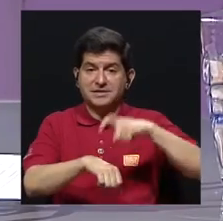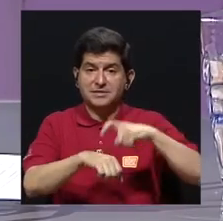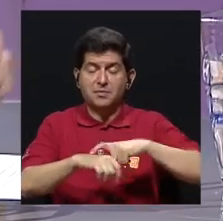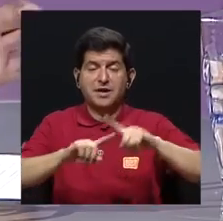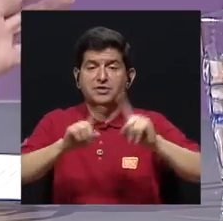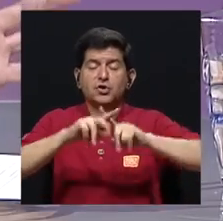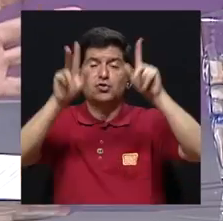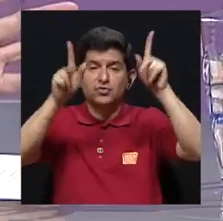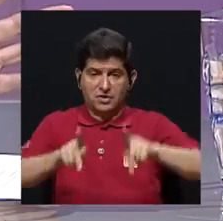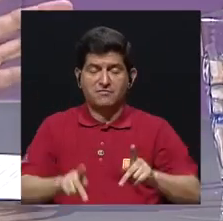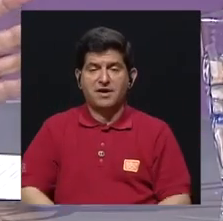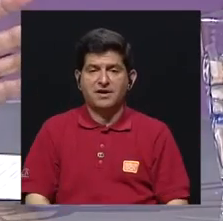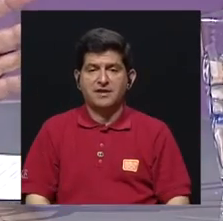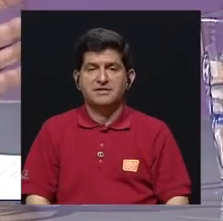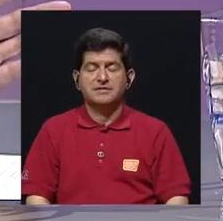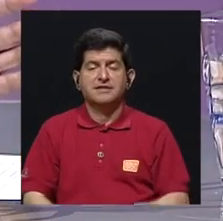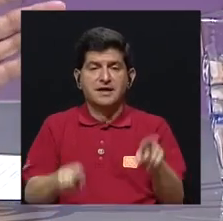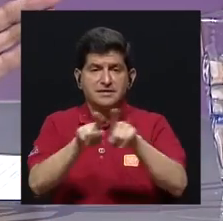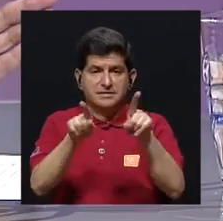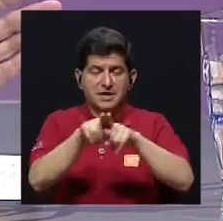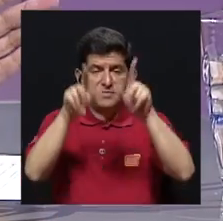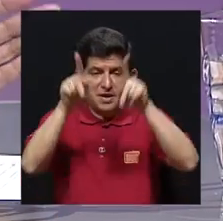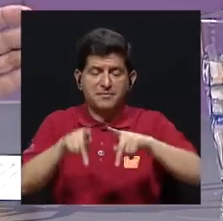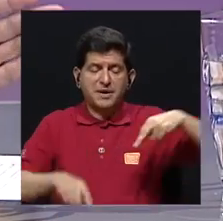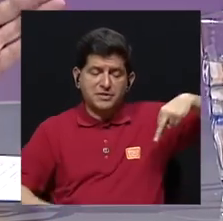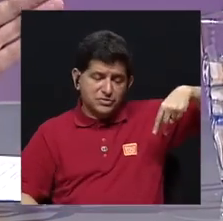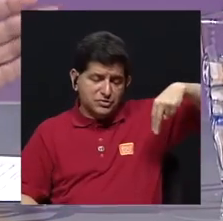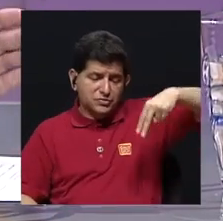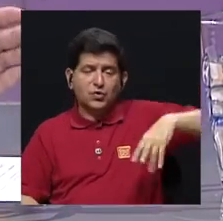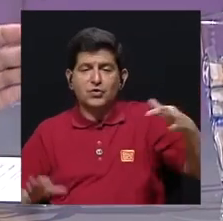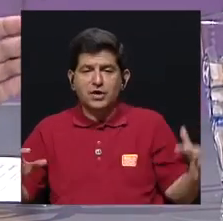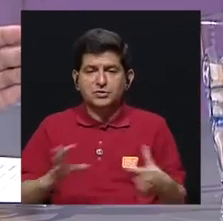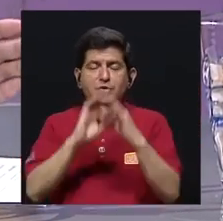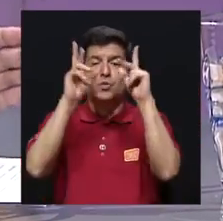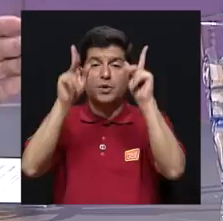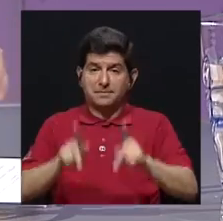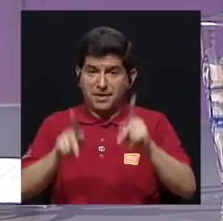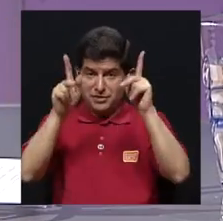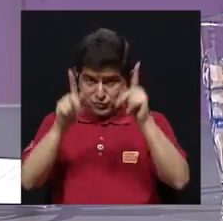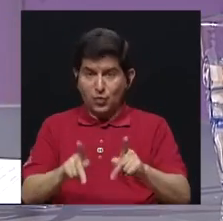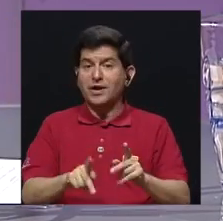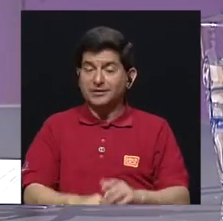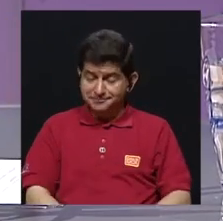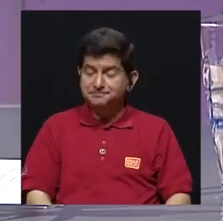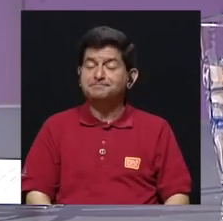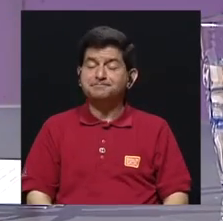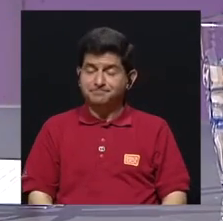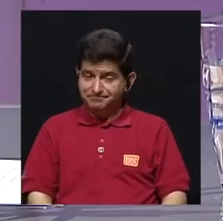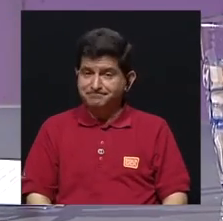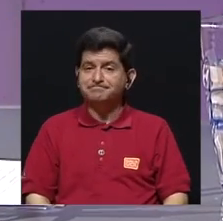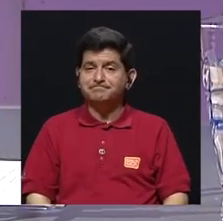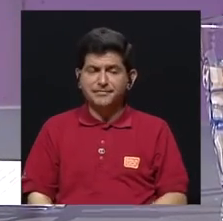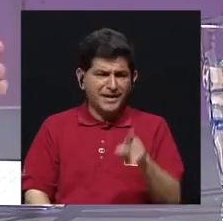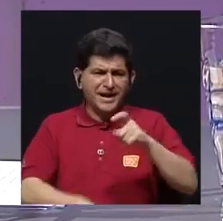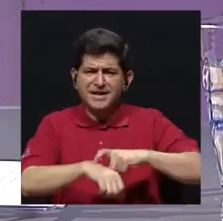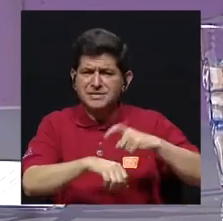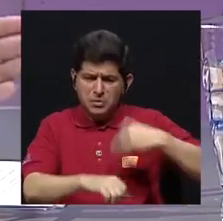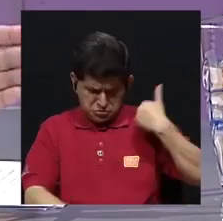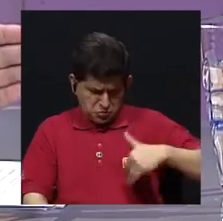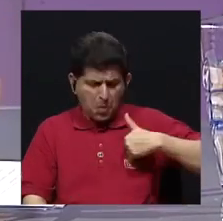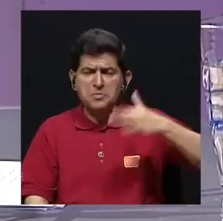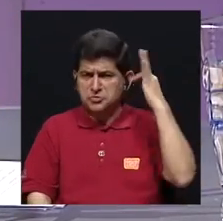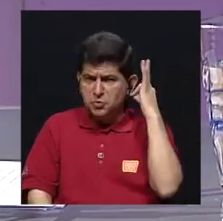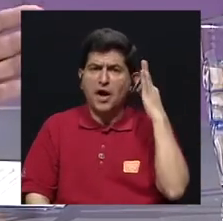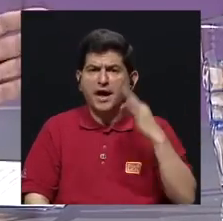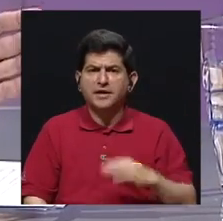de personas, porque además de las que estábamos en la caminata, se nos unen muchas personas, ¿verdad? En ese momento habían hombres, habían